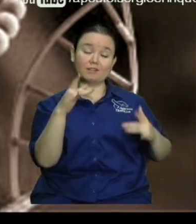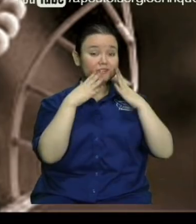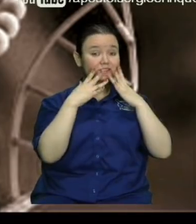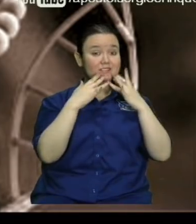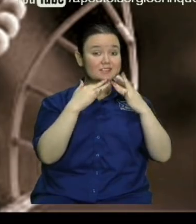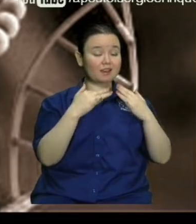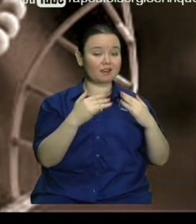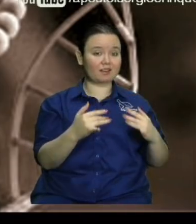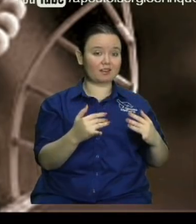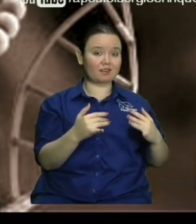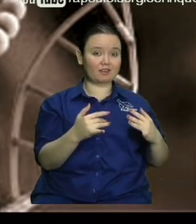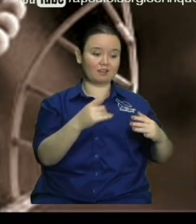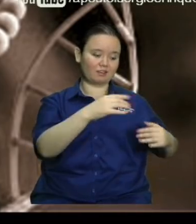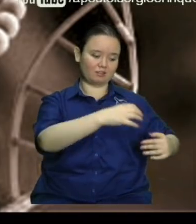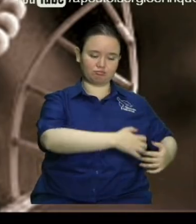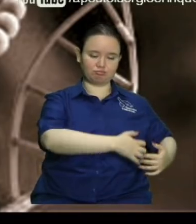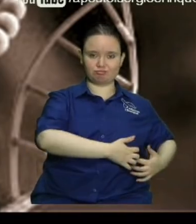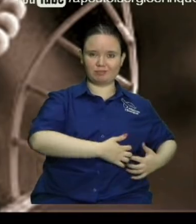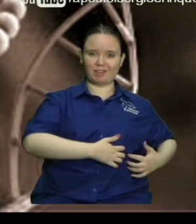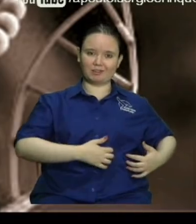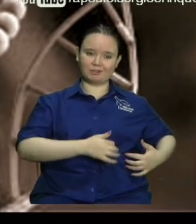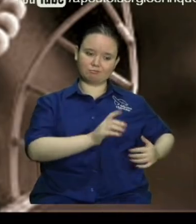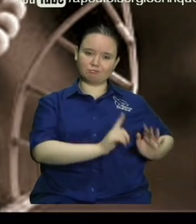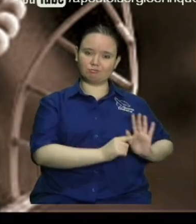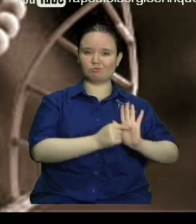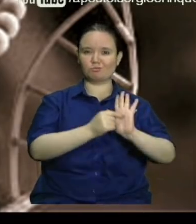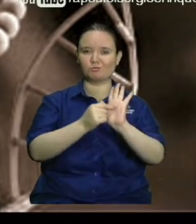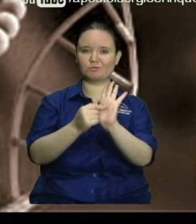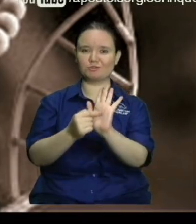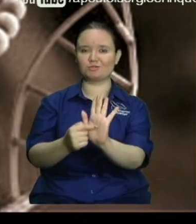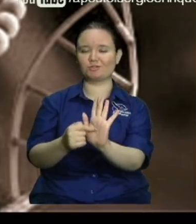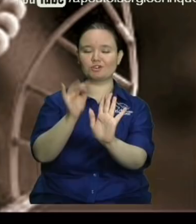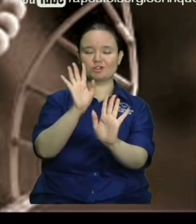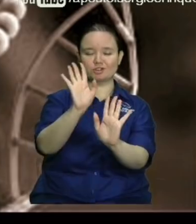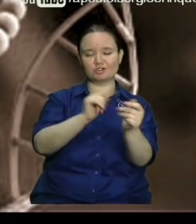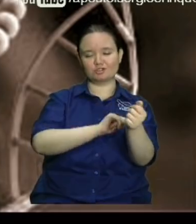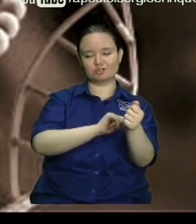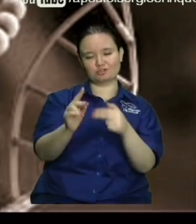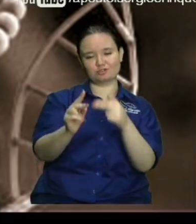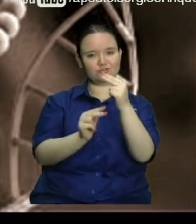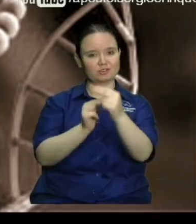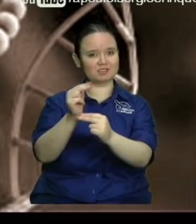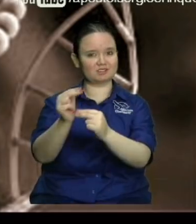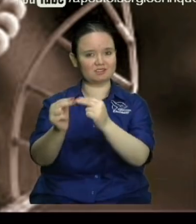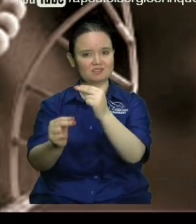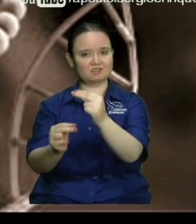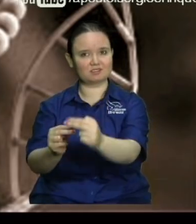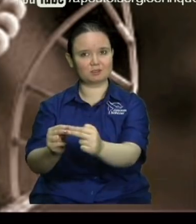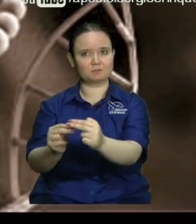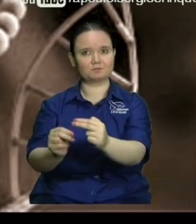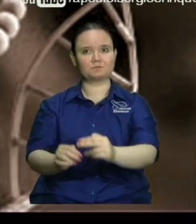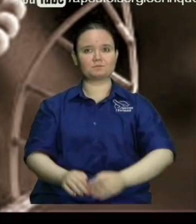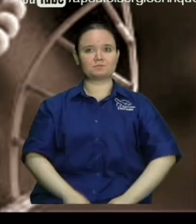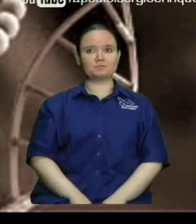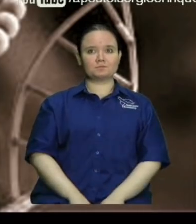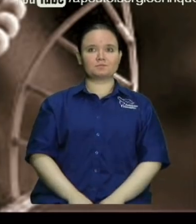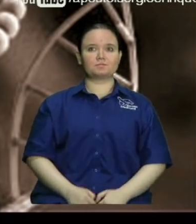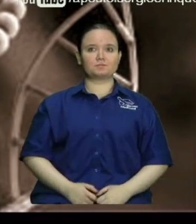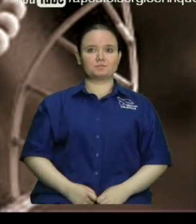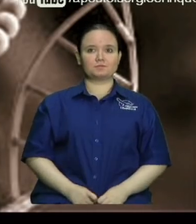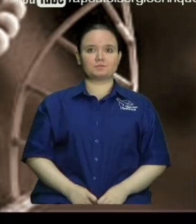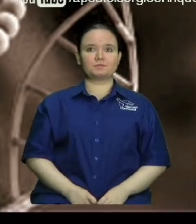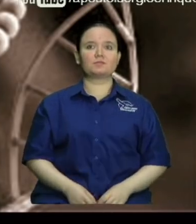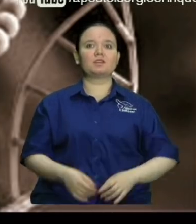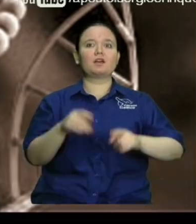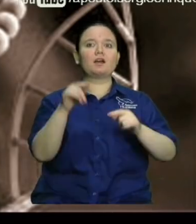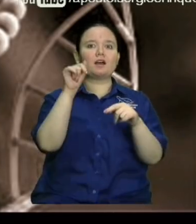primer Adán, de ahí había sacado a su esposa, es como que se inicia ahí la iglesia, se inicia ahí